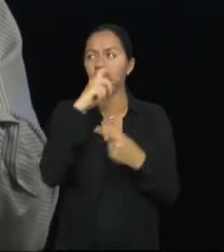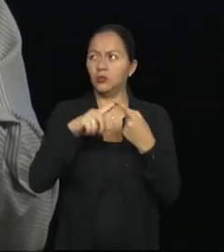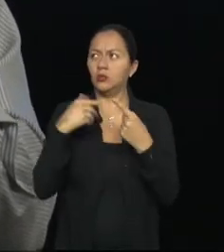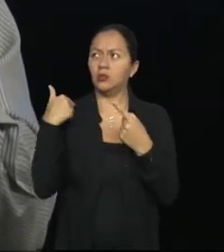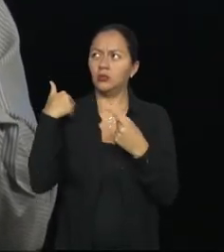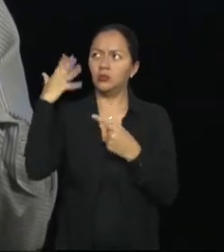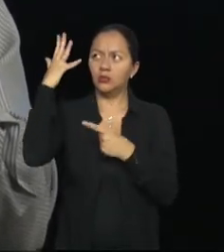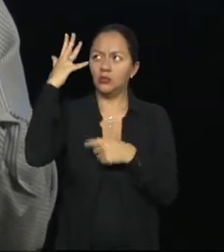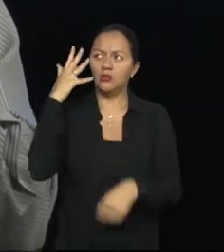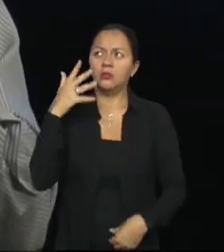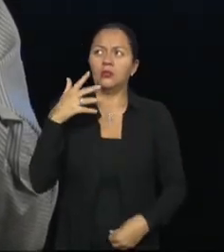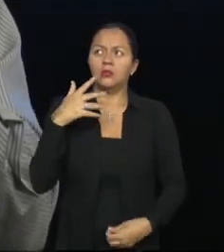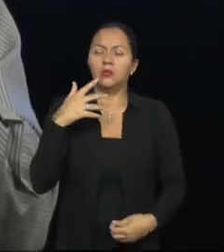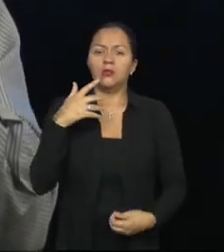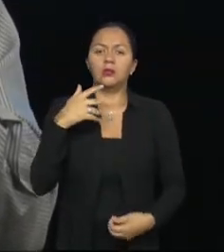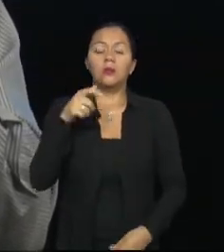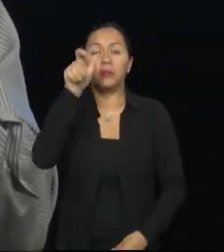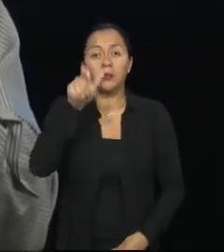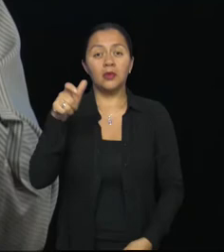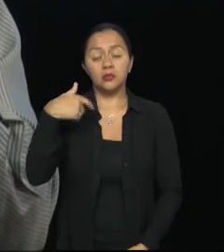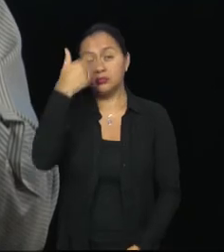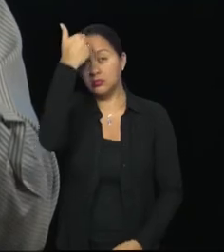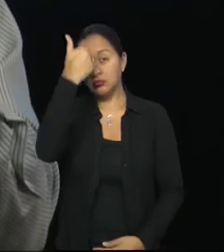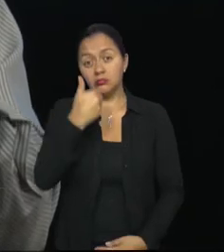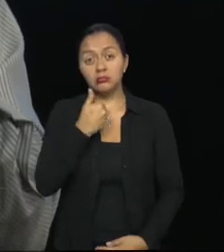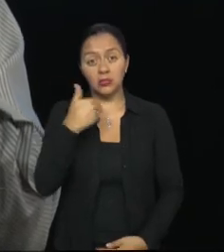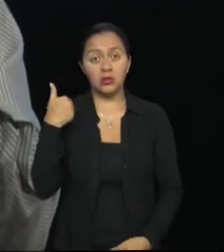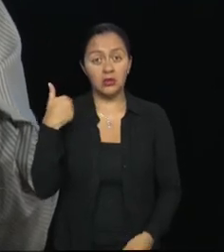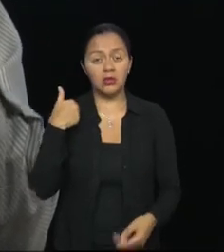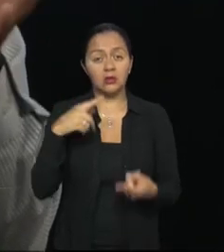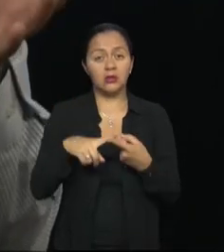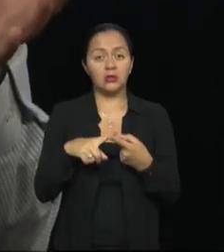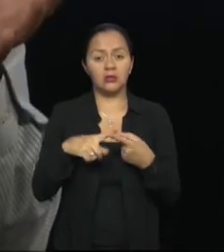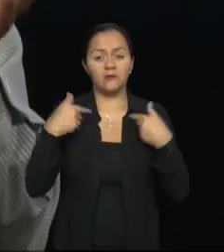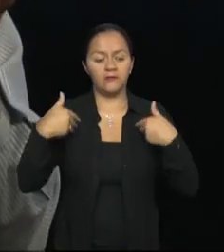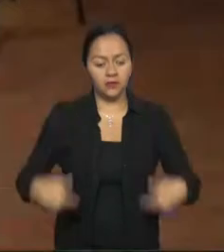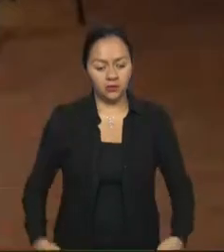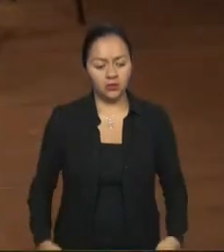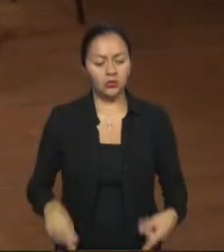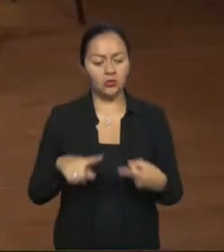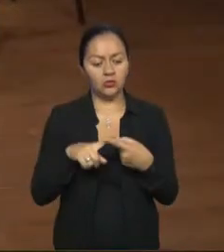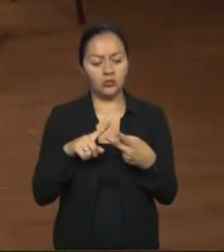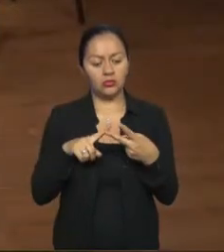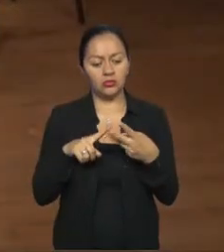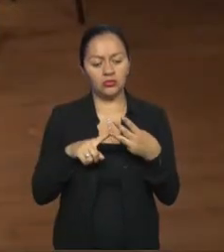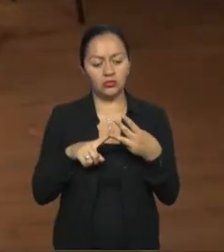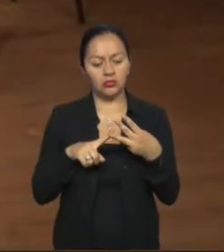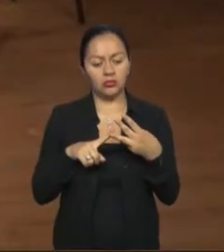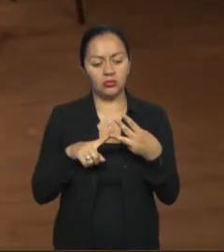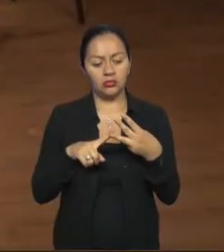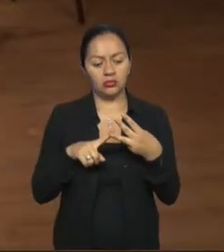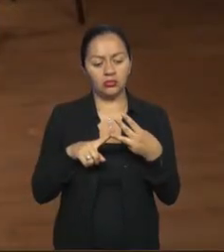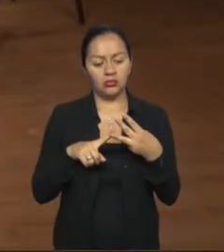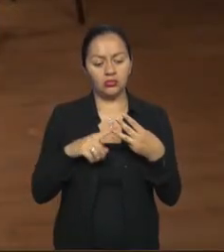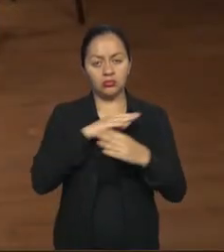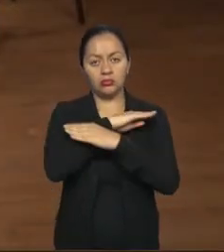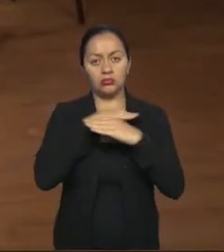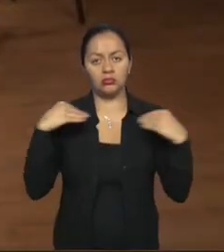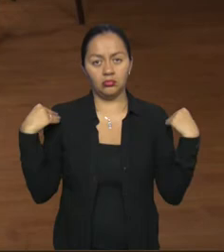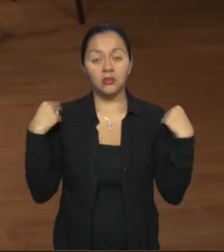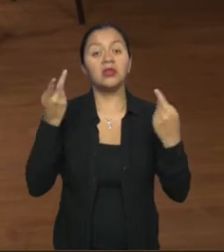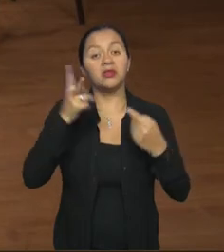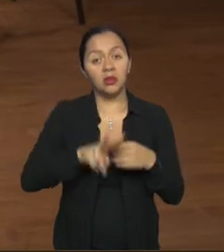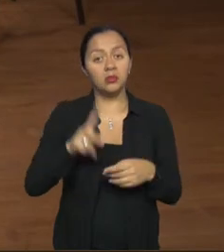equivoco, compañeros con parálisis cerebral también, discapacidad física, tenemos compañeros con paraplegias, hemiplegias. Discapacidad auditiva